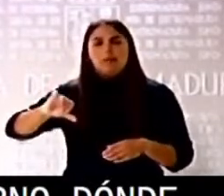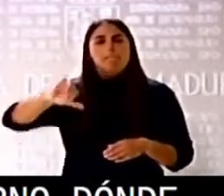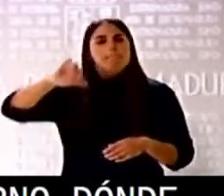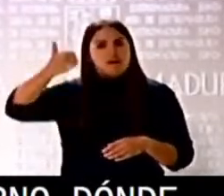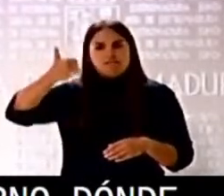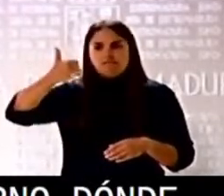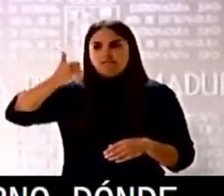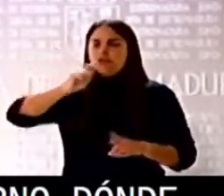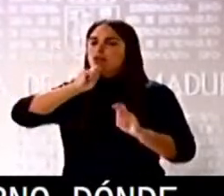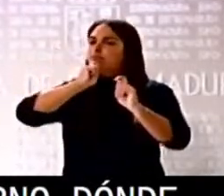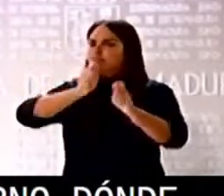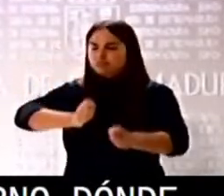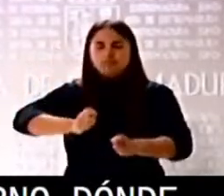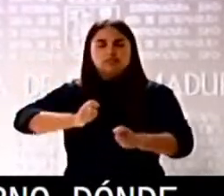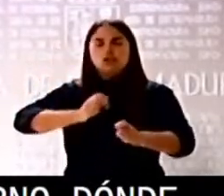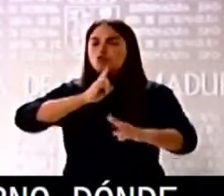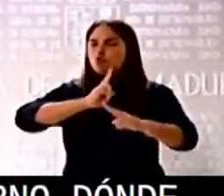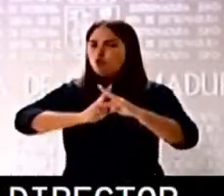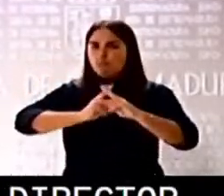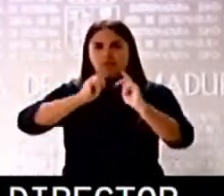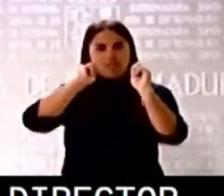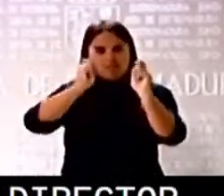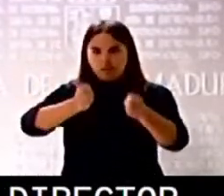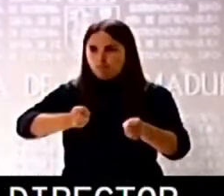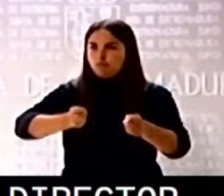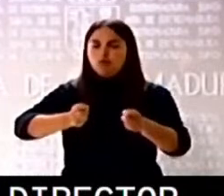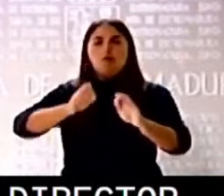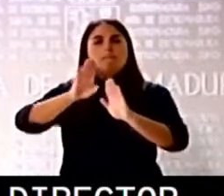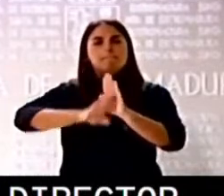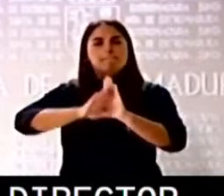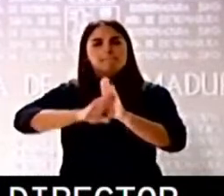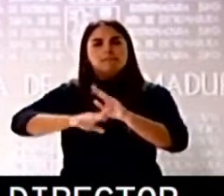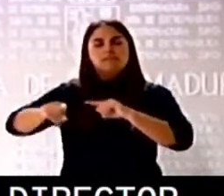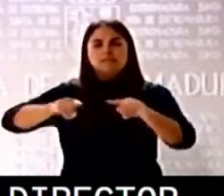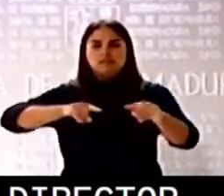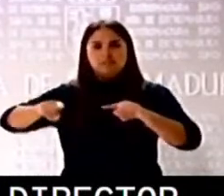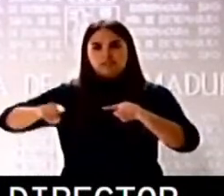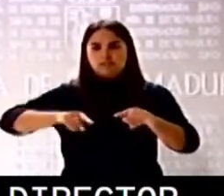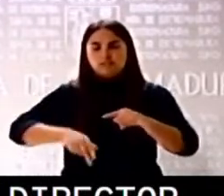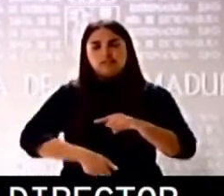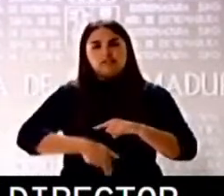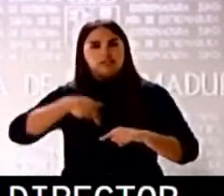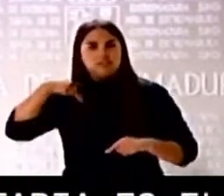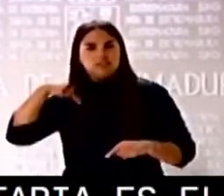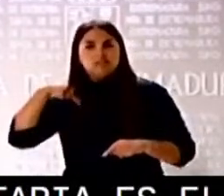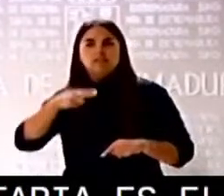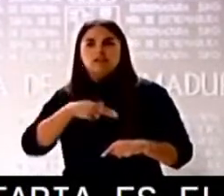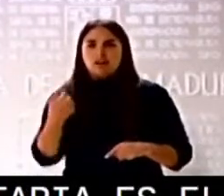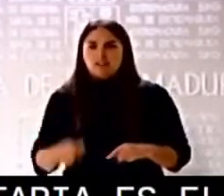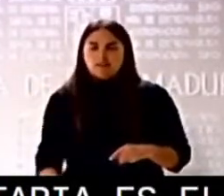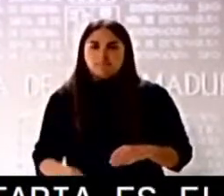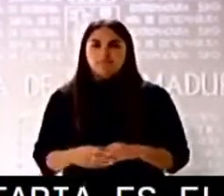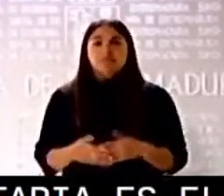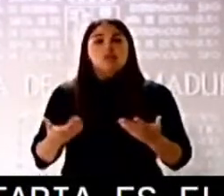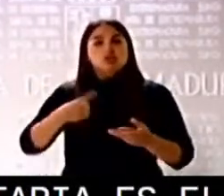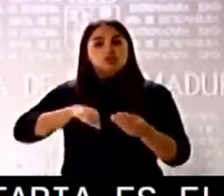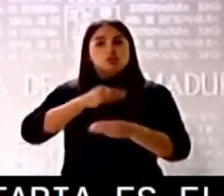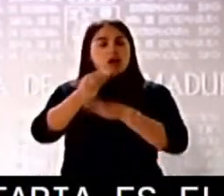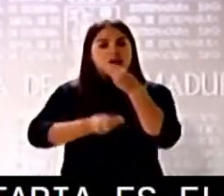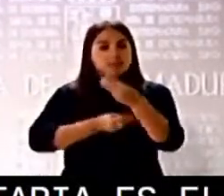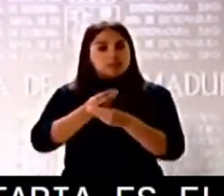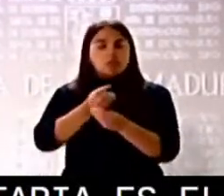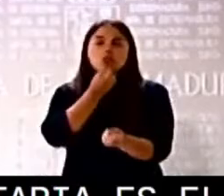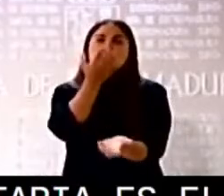nombrado como nuevo director general de Planificación y Calidad Sanitaria. Ese es el recorrido que hemos de hacer, que